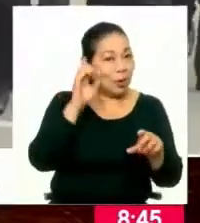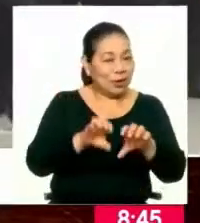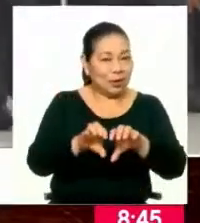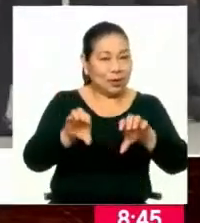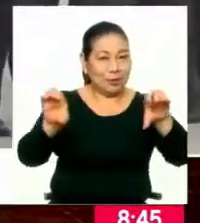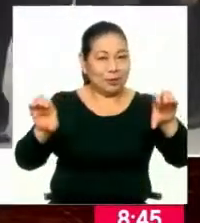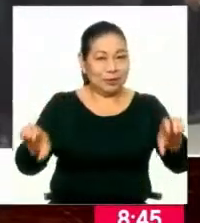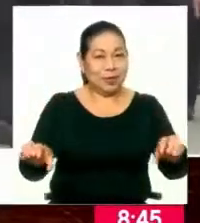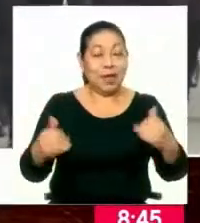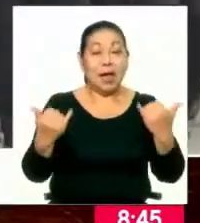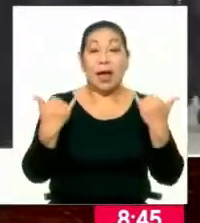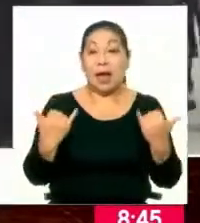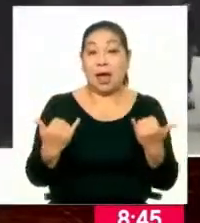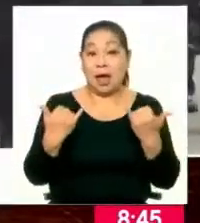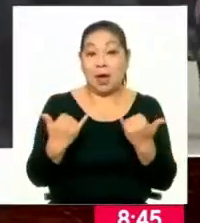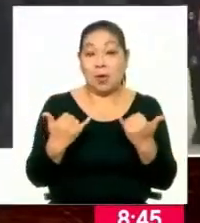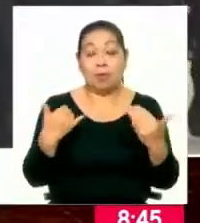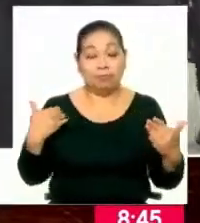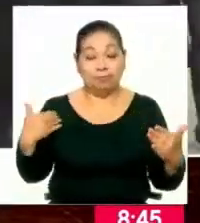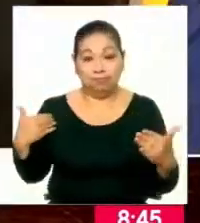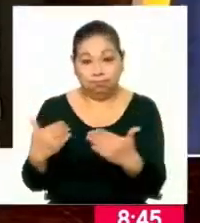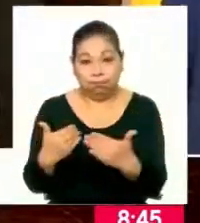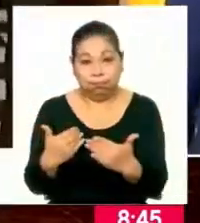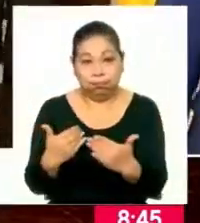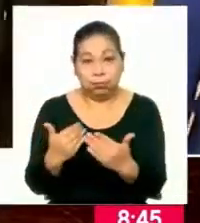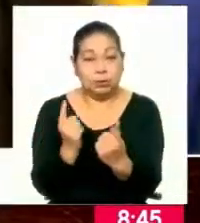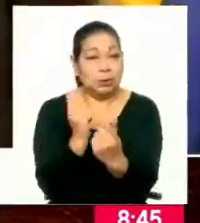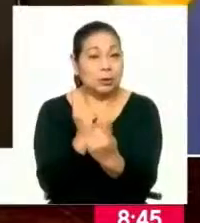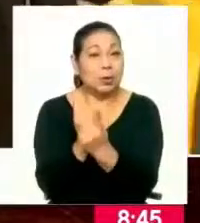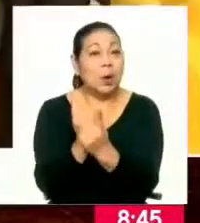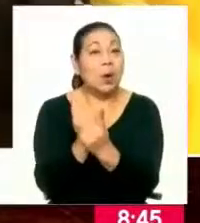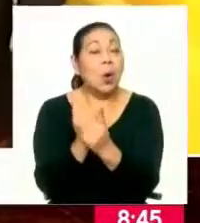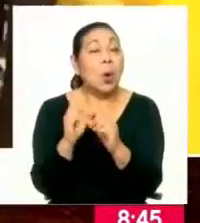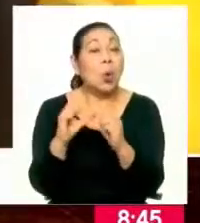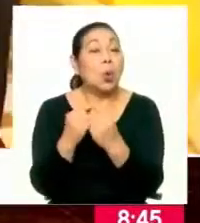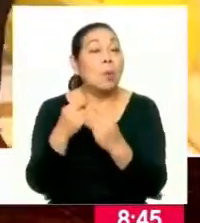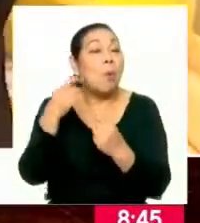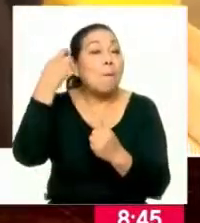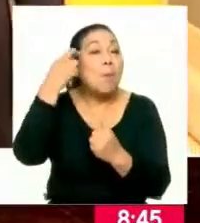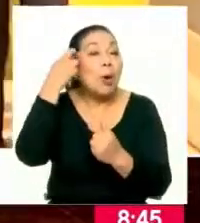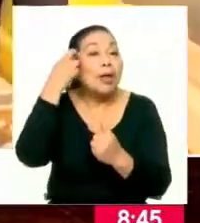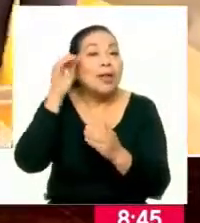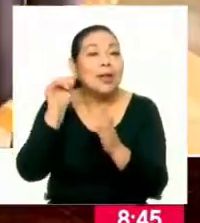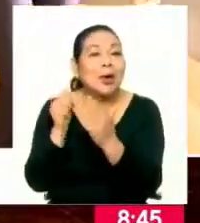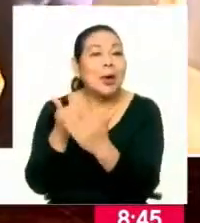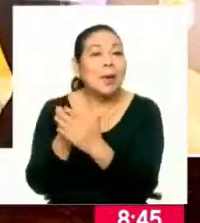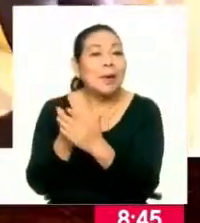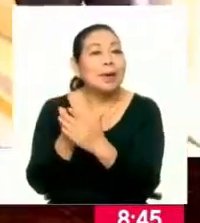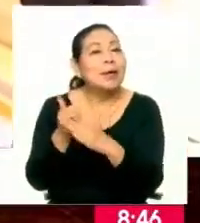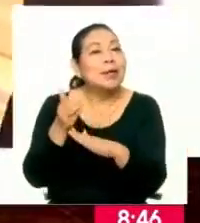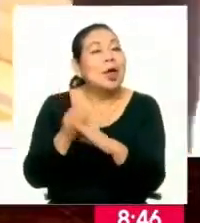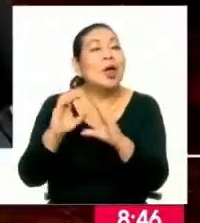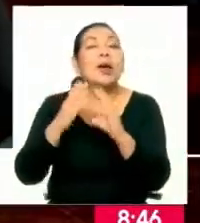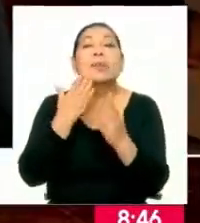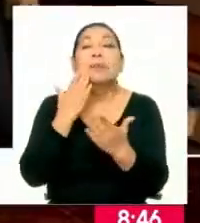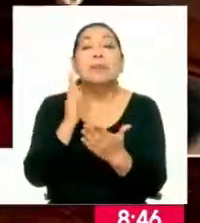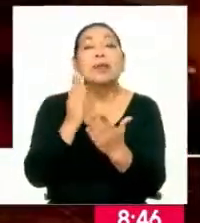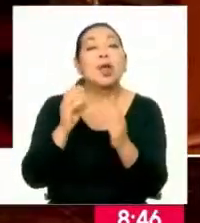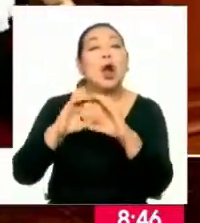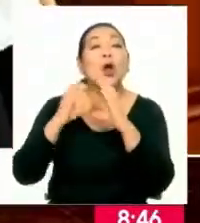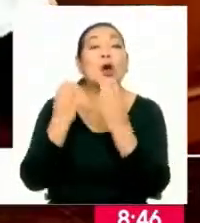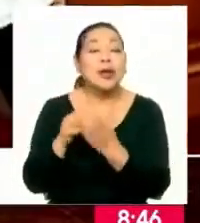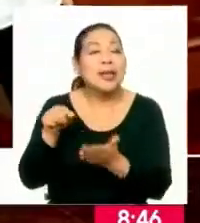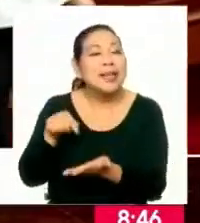que tenemos ahora en el escenario al frente es un proceso político, de control político, prerrogativa del Congreso. Y